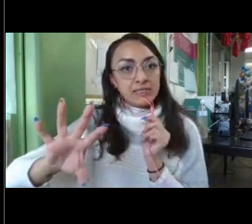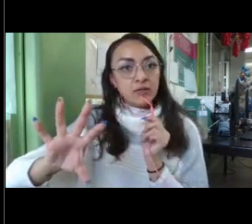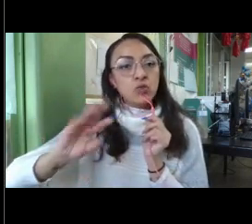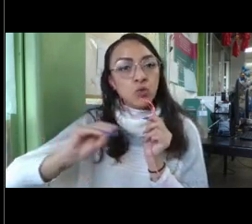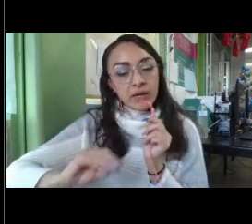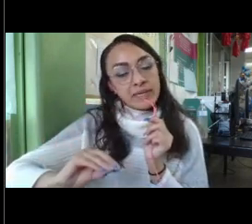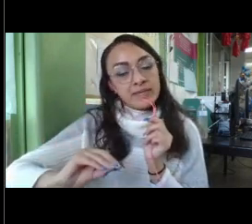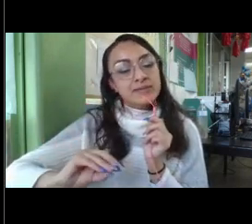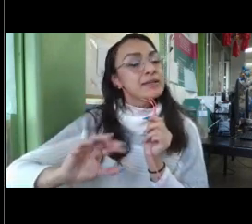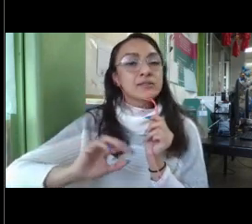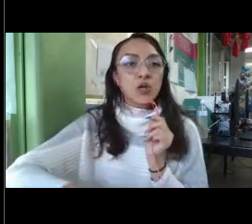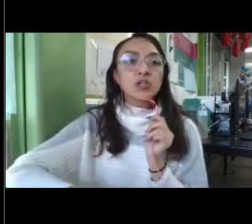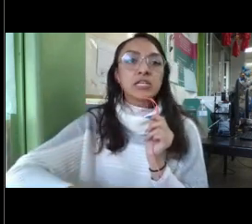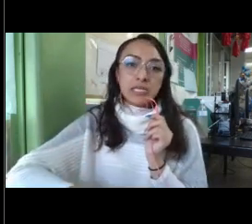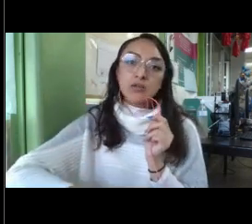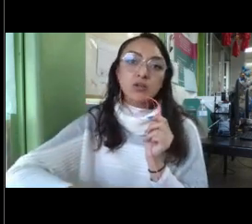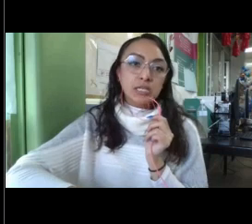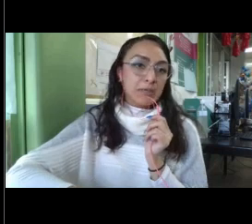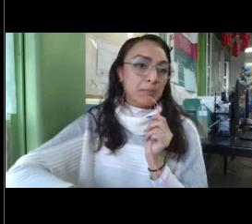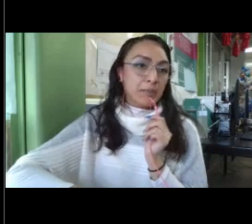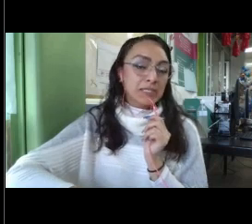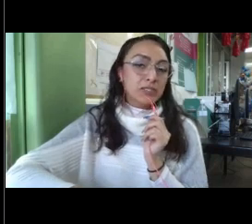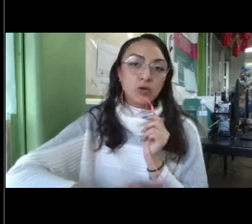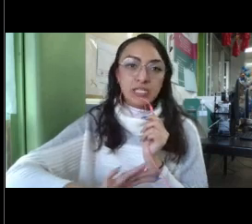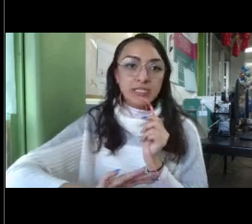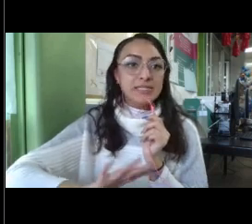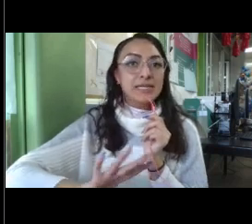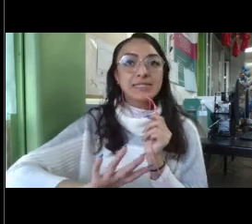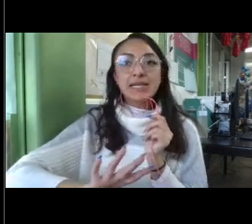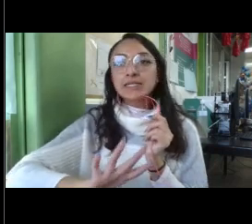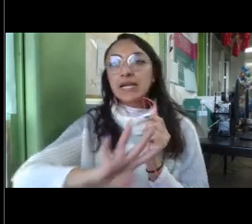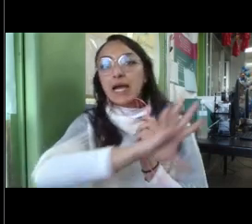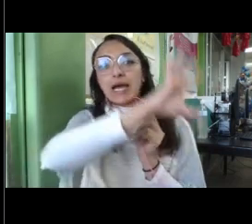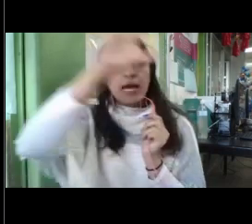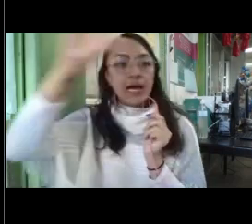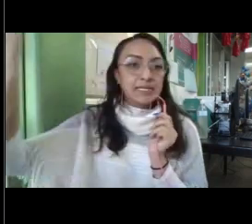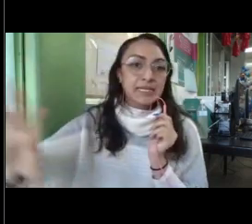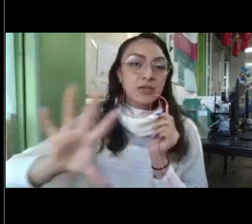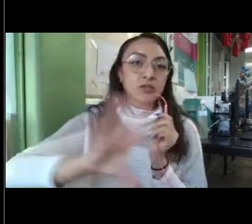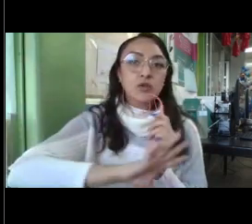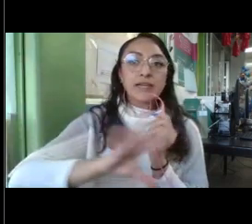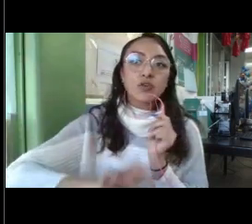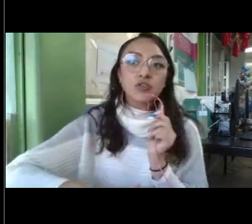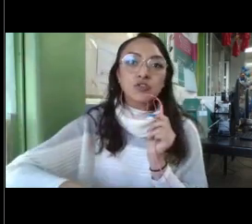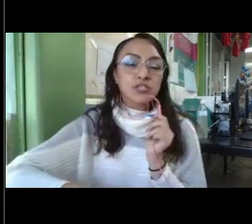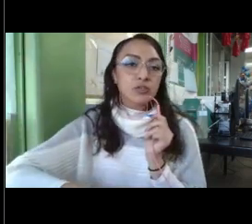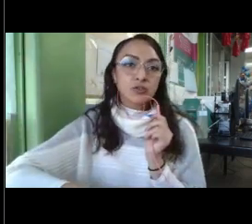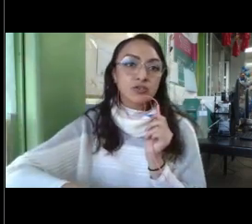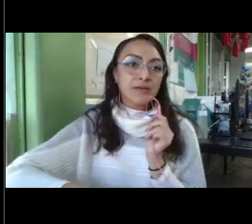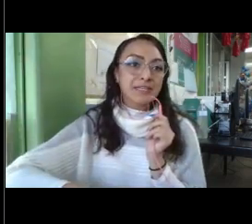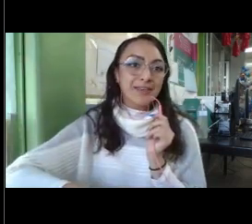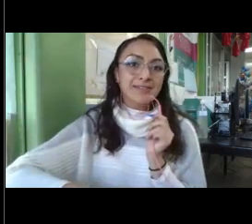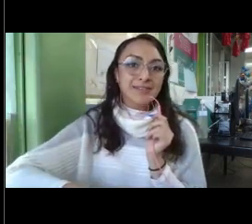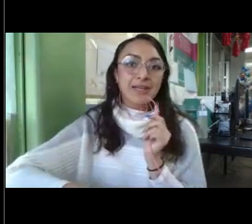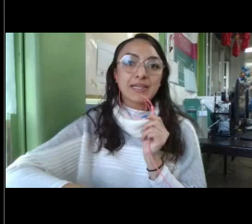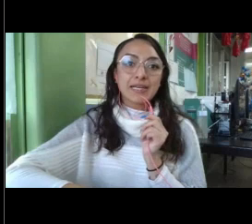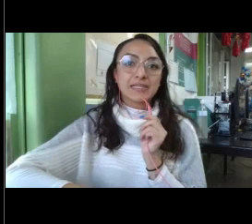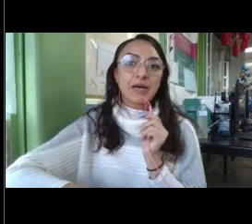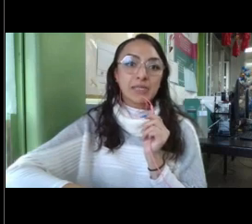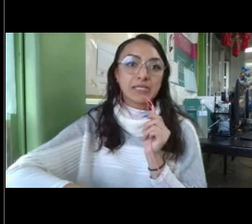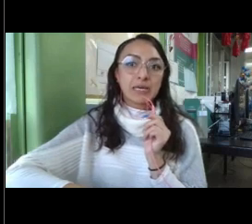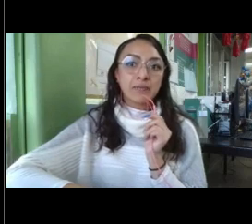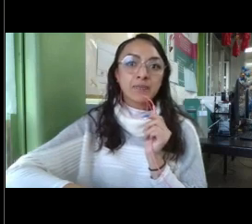nacen, 9 son hijos de papás oyentes que están aislados o que no conocen o no saben nada